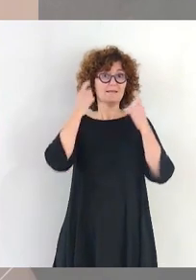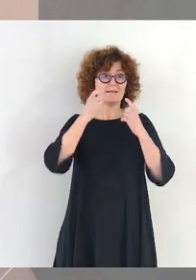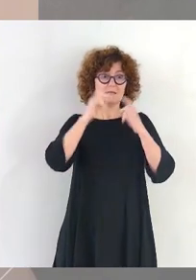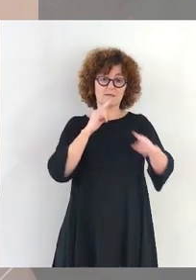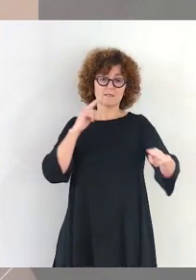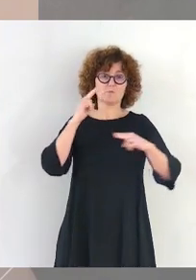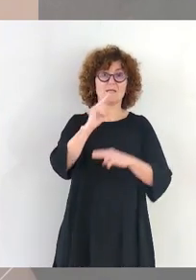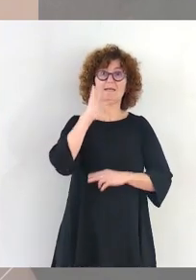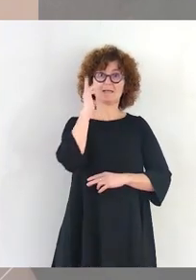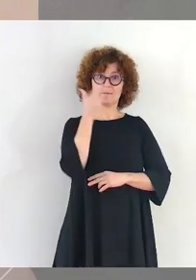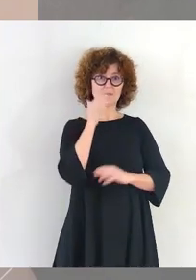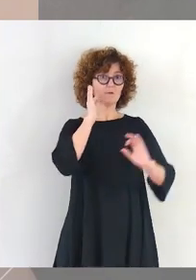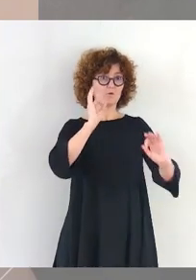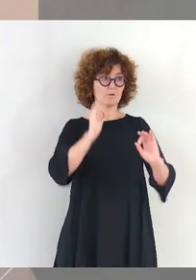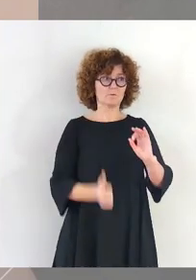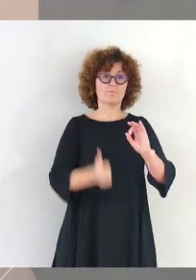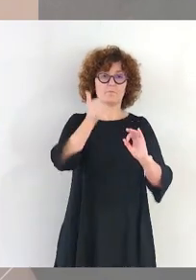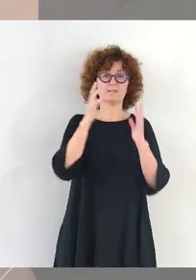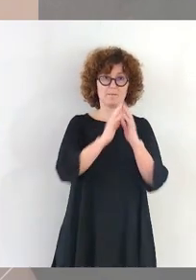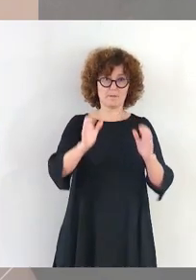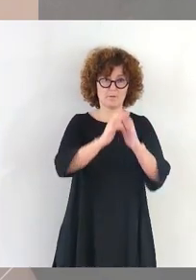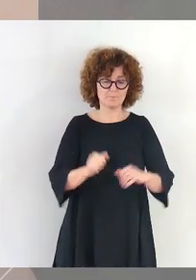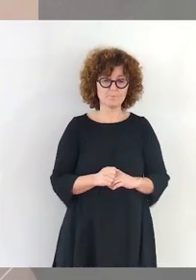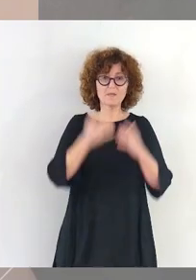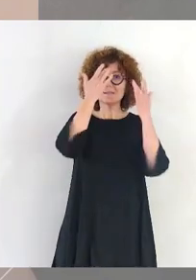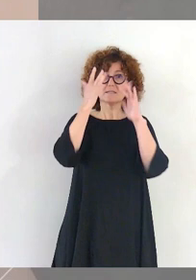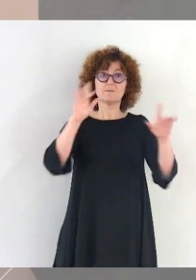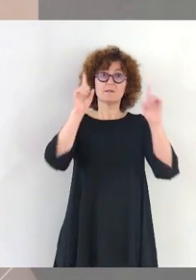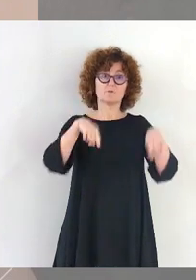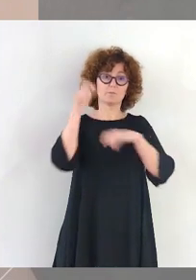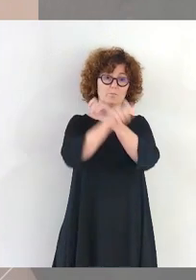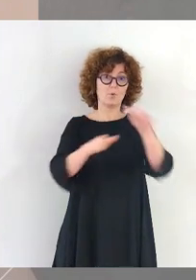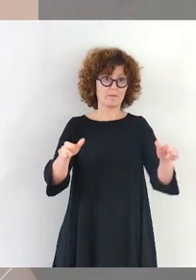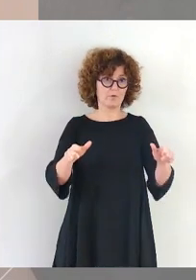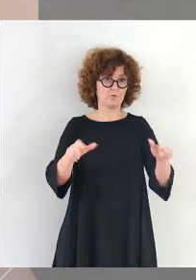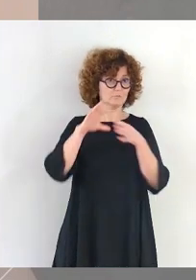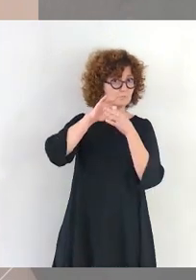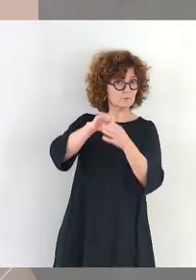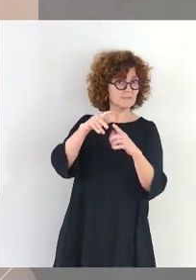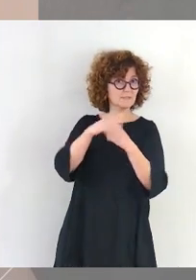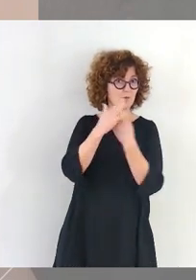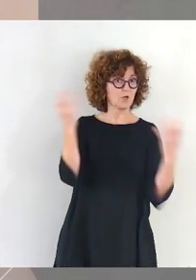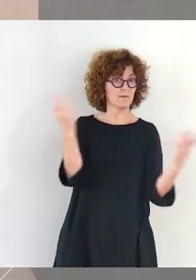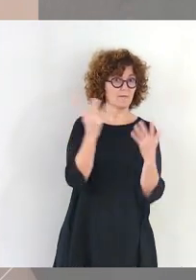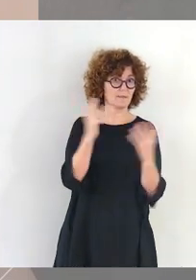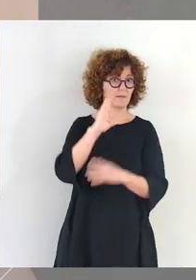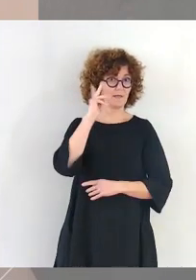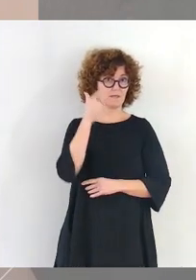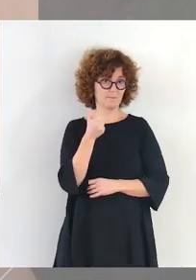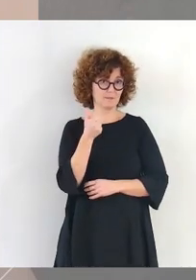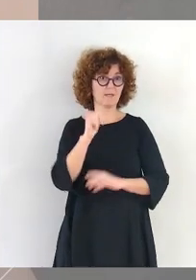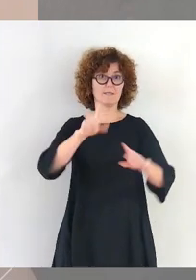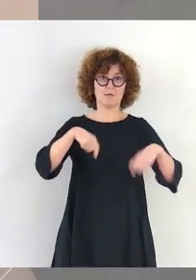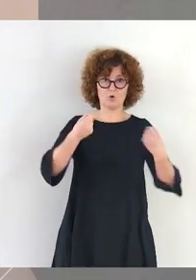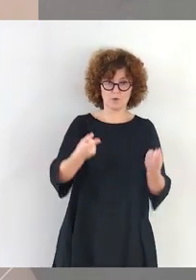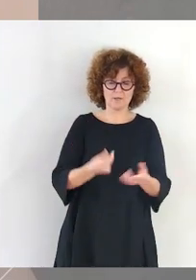coherentes y más ambiciosas sensibilizando a la población respecto a la situación de emergencia climática y